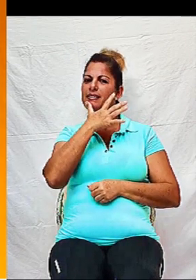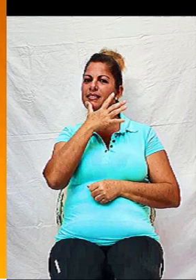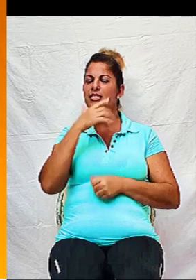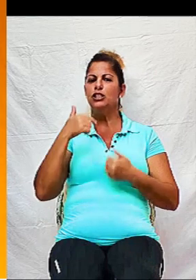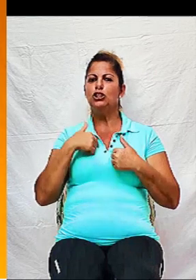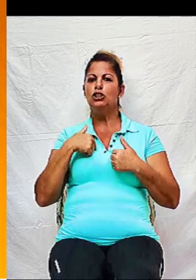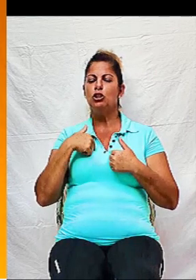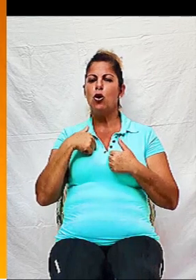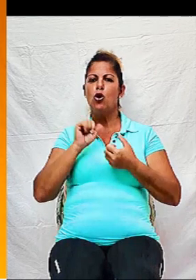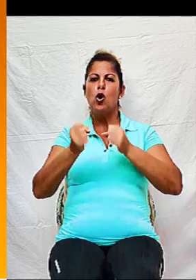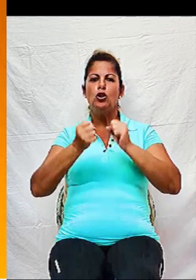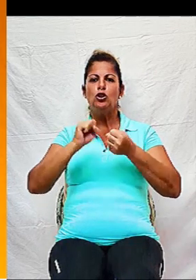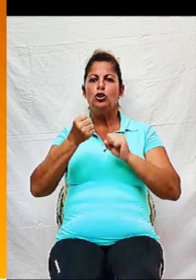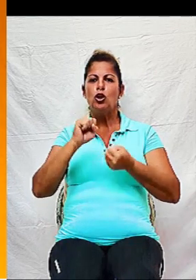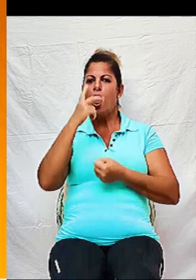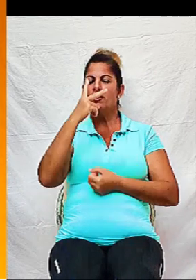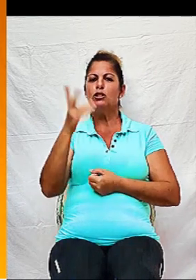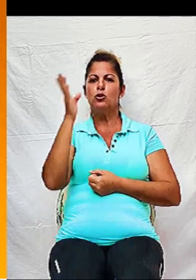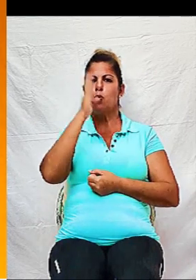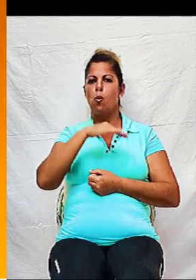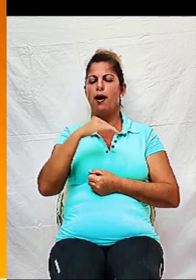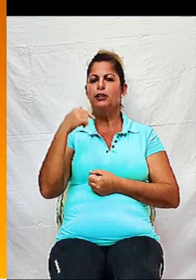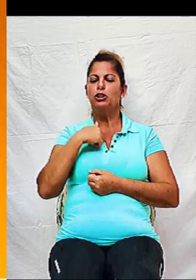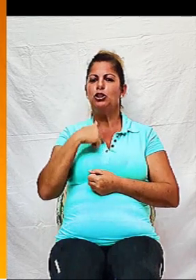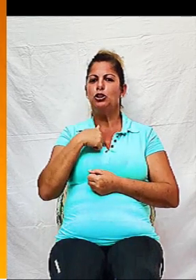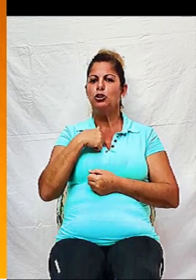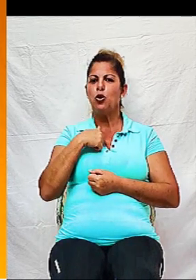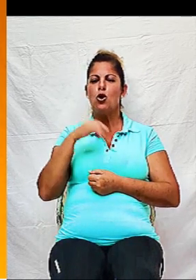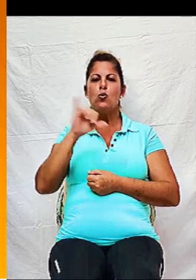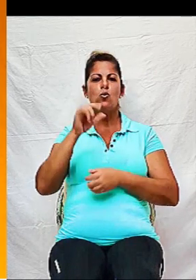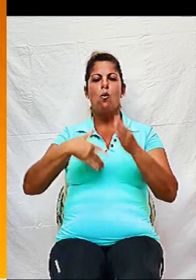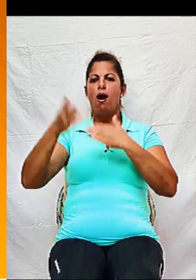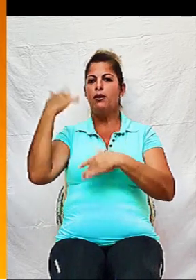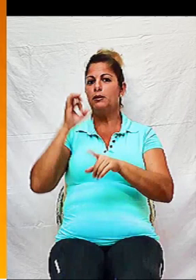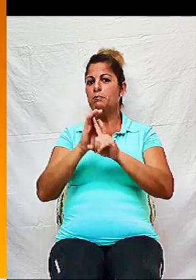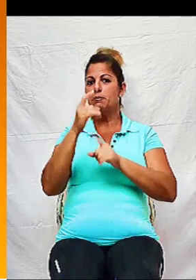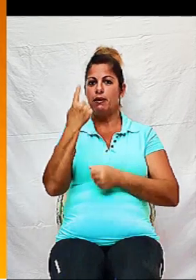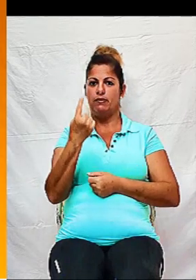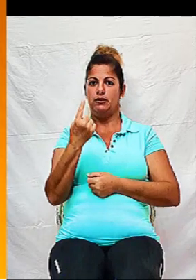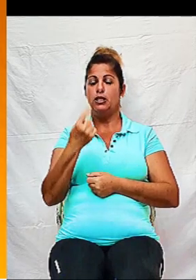¿He estado más consciente de lo que vi y sentí que la primera vez?